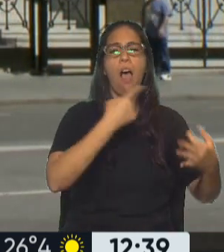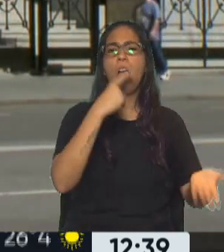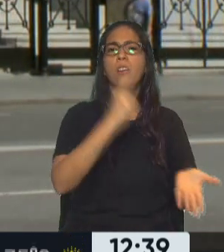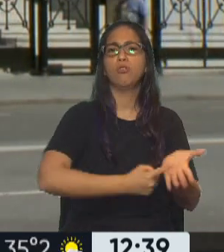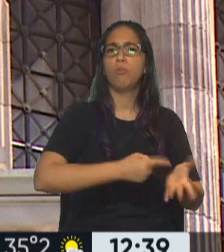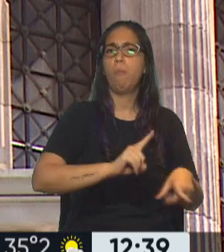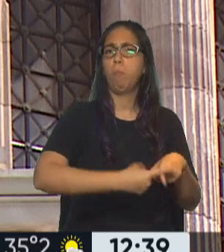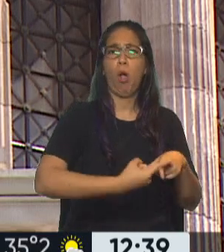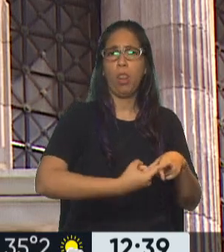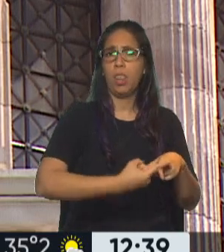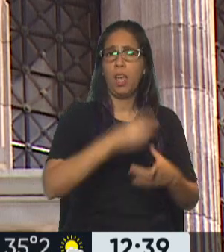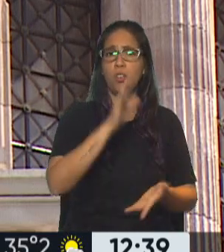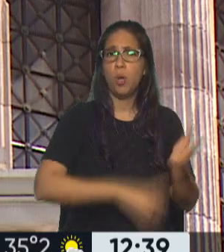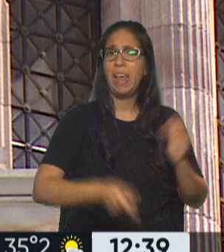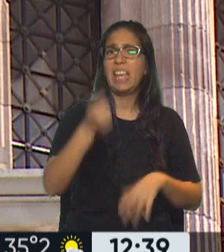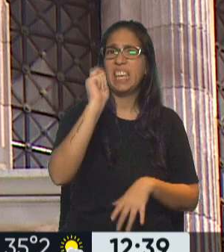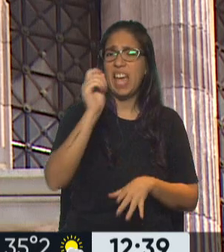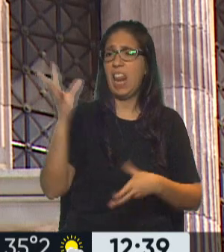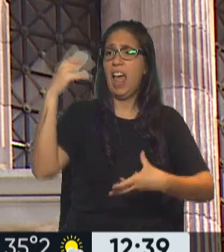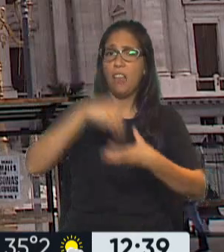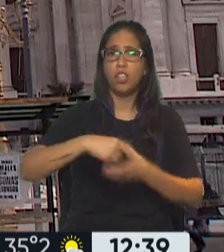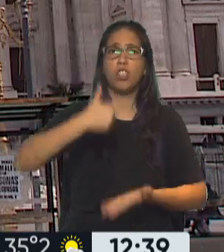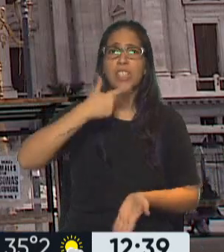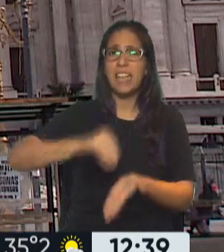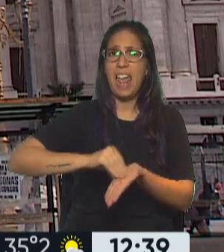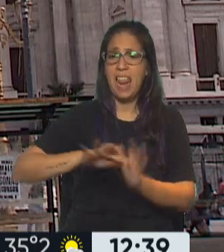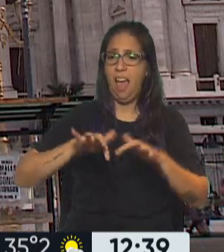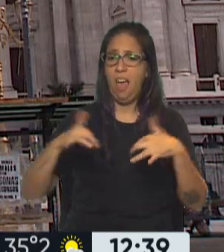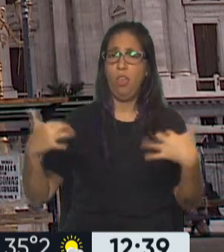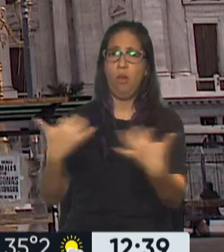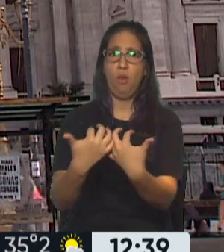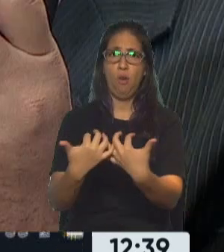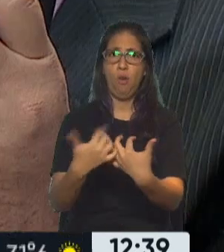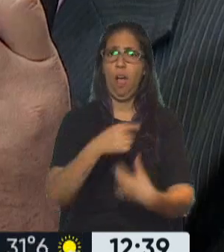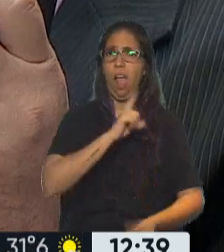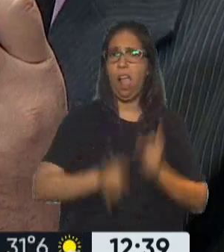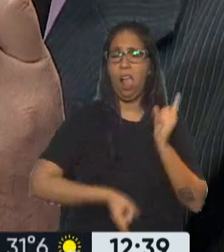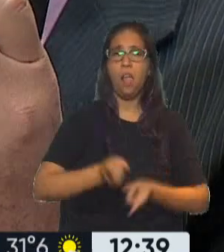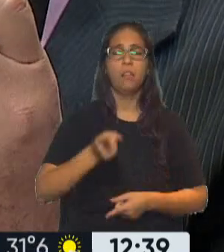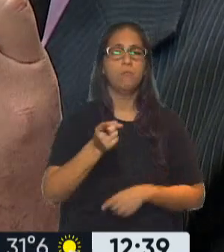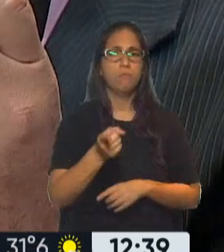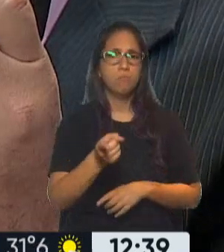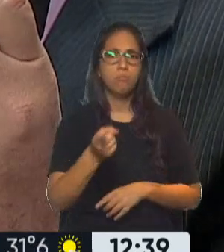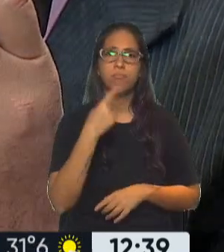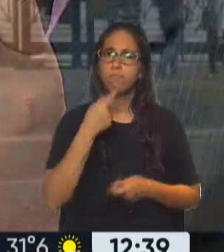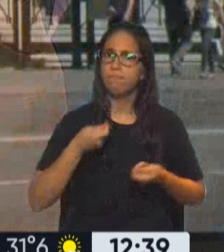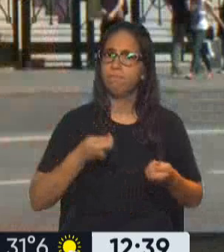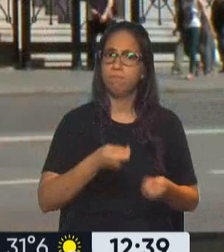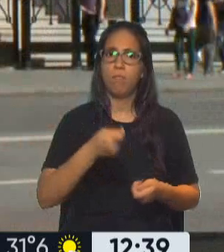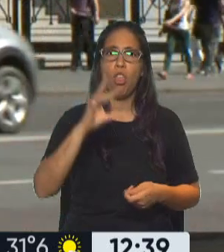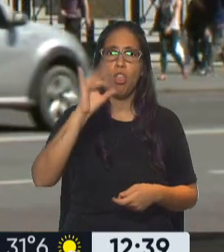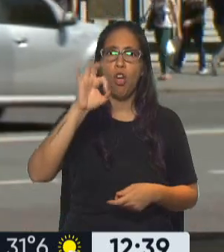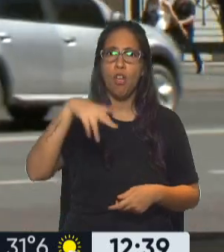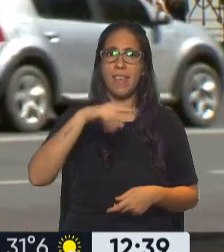los integrantes del Senado Nacional en el Consejo de la Magistratura. Por eso van a insistir que Martín Doniate